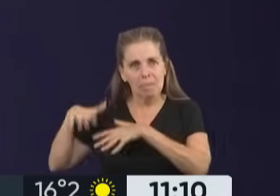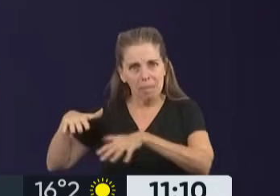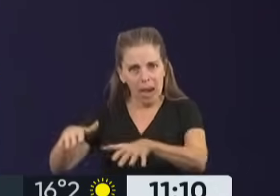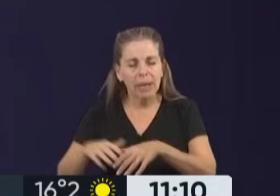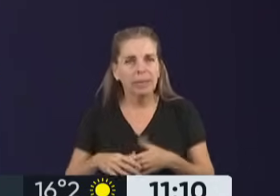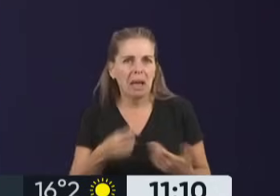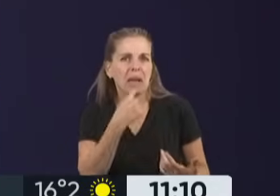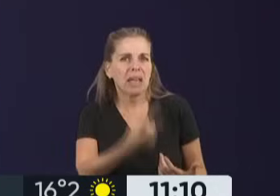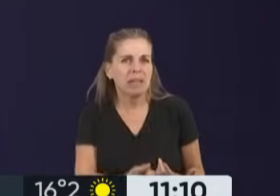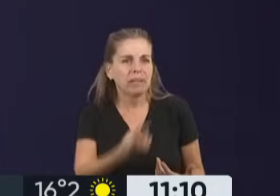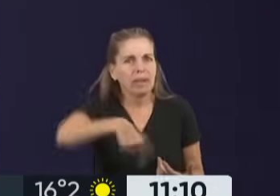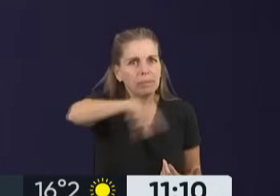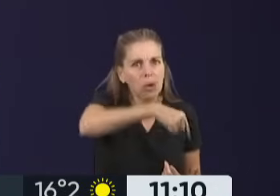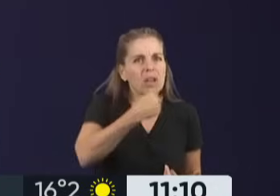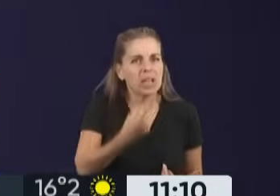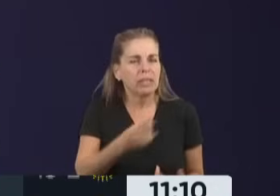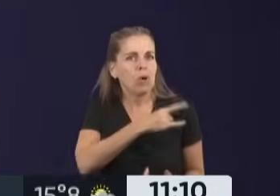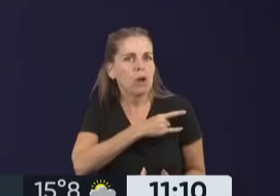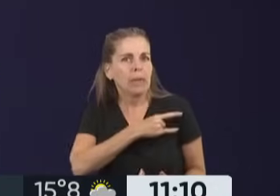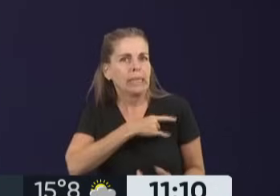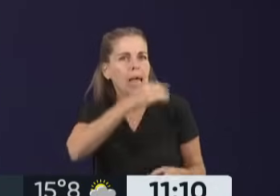que efectivamente las universidades van a